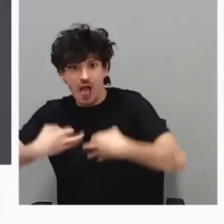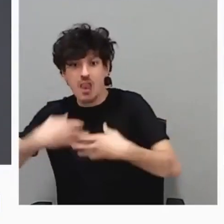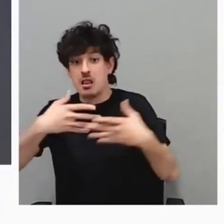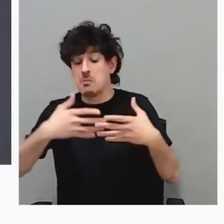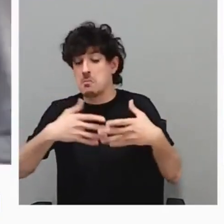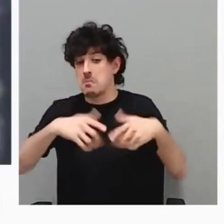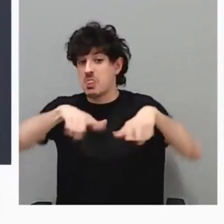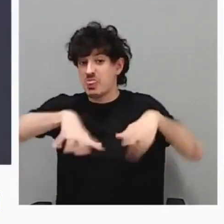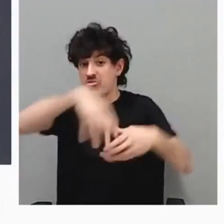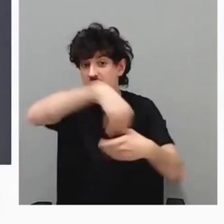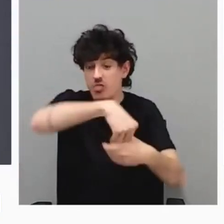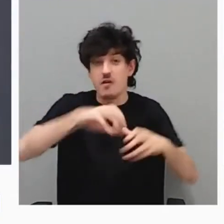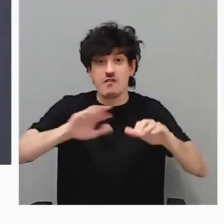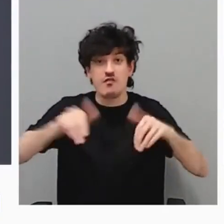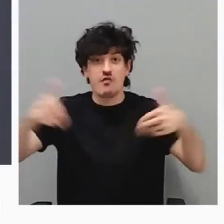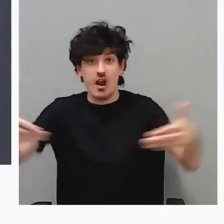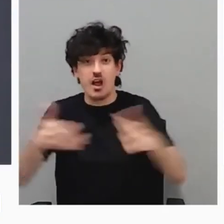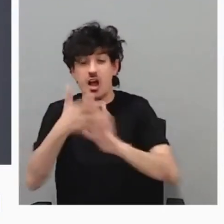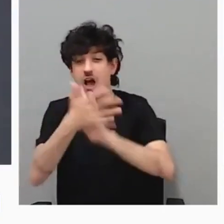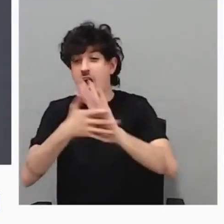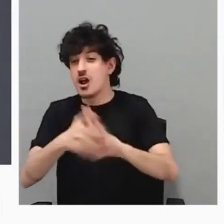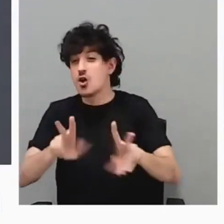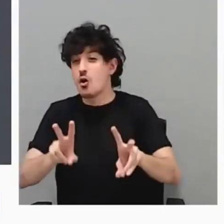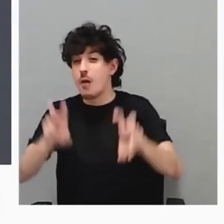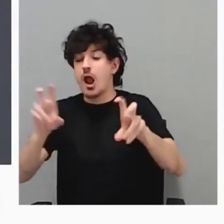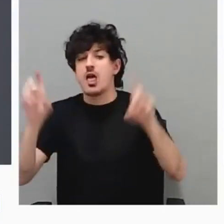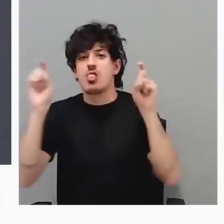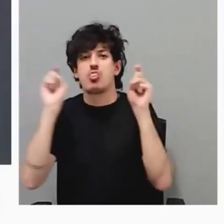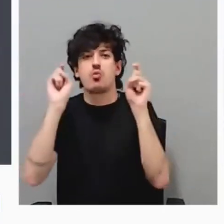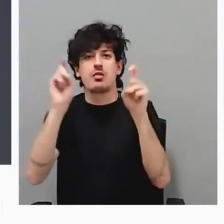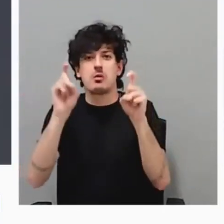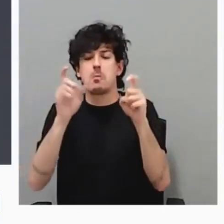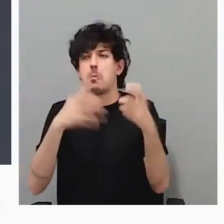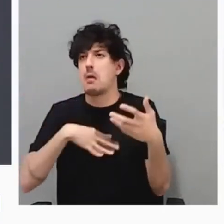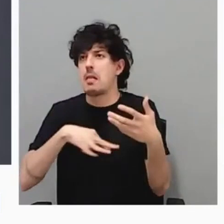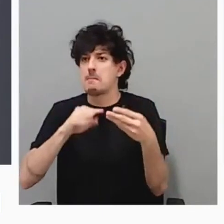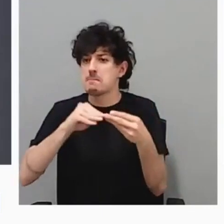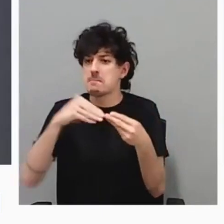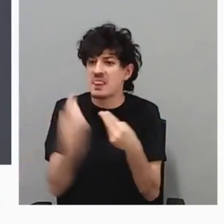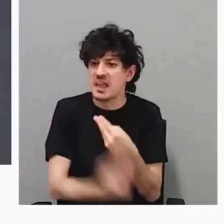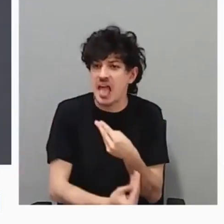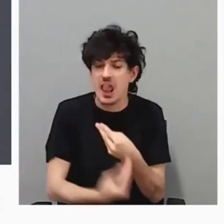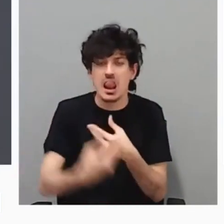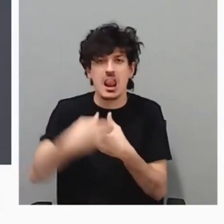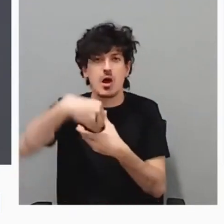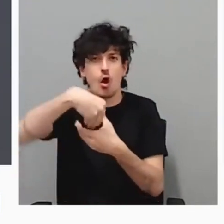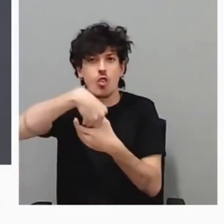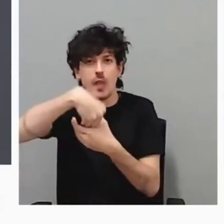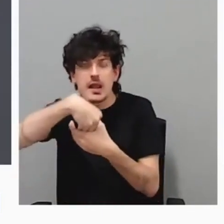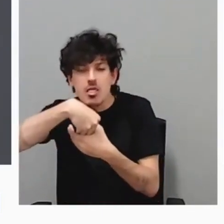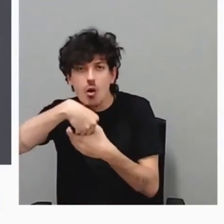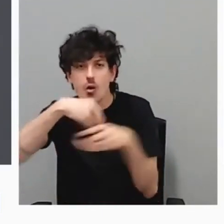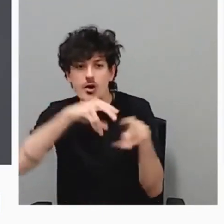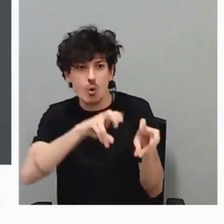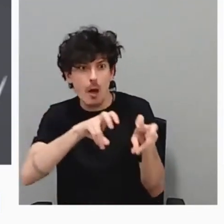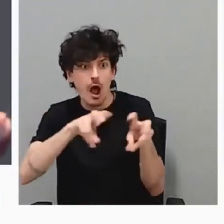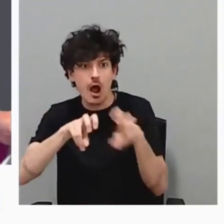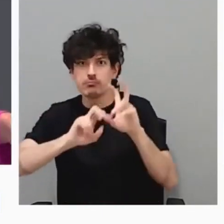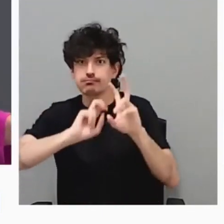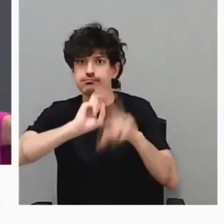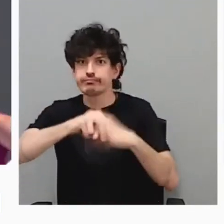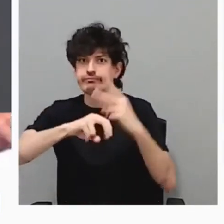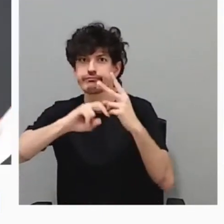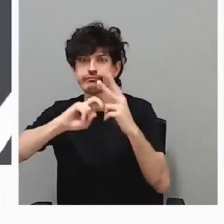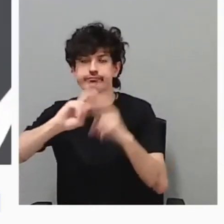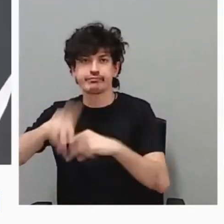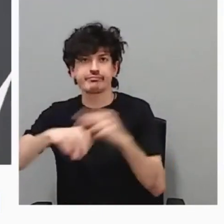en educación, podemos pensar en innovar en material, innovar en contenidos, pero debemos también pensar, claro, en la implantación de un